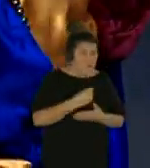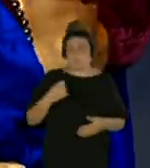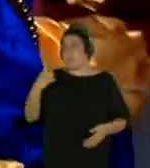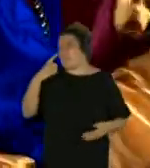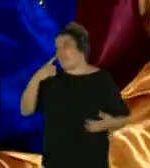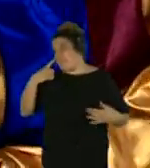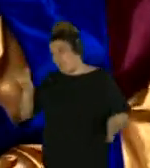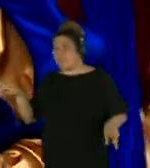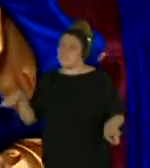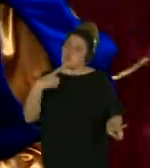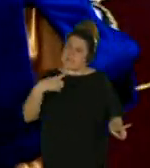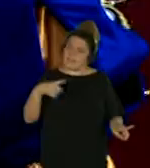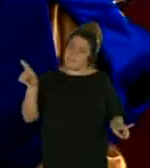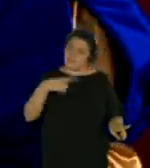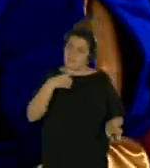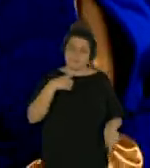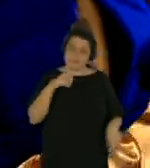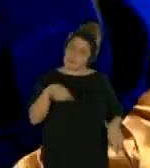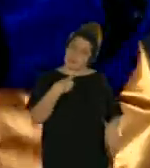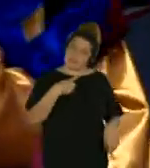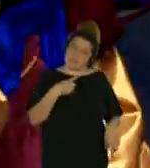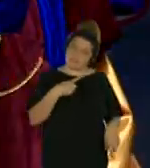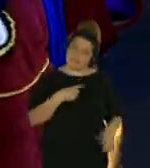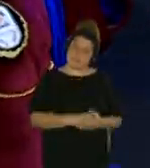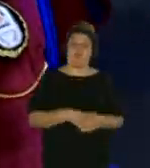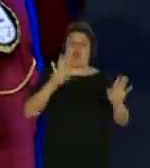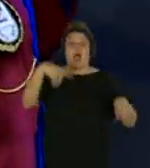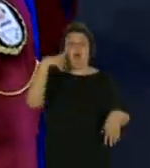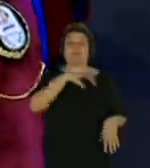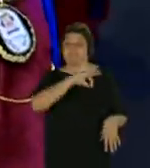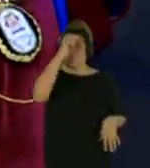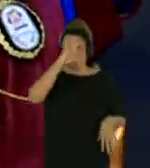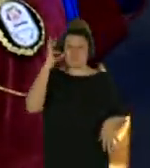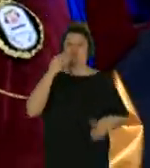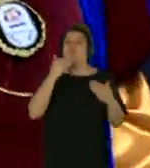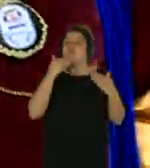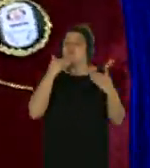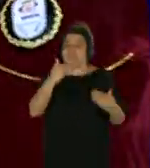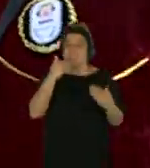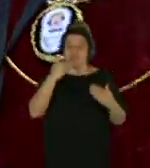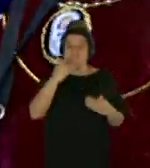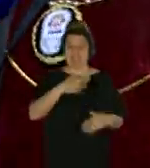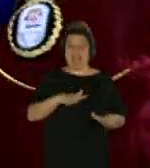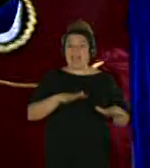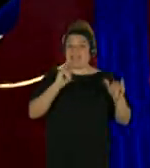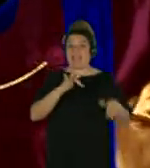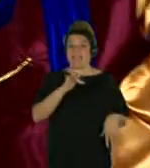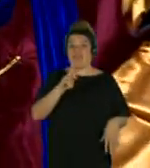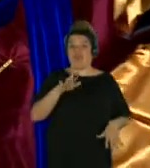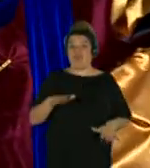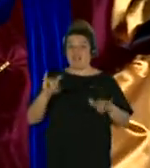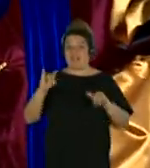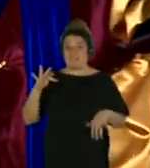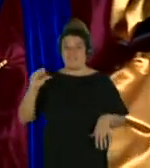es verdad. Ponte aquí. Ven, ponte aquí. Vamos a ver, señoras, señores, muchísimas gracias. Ni Fu ni Fa se despide. Nos vemos en la